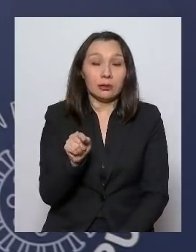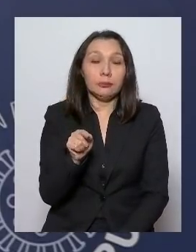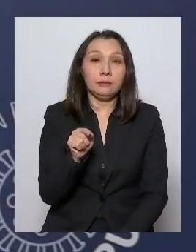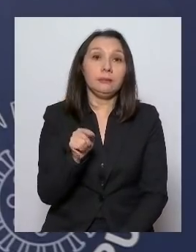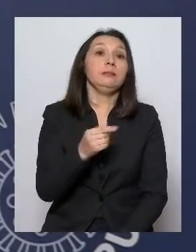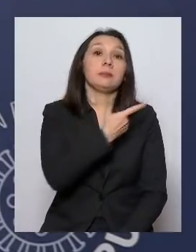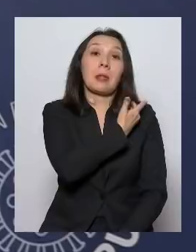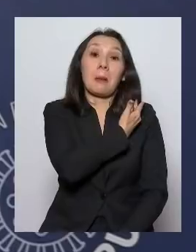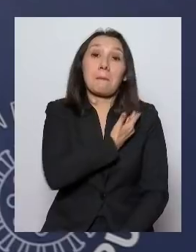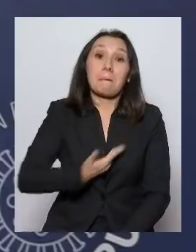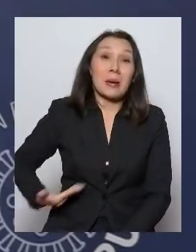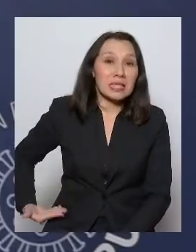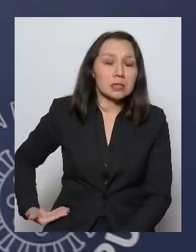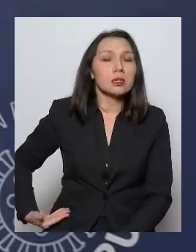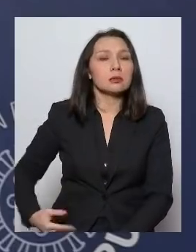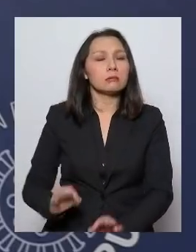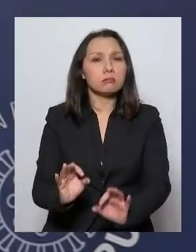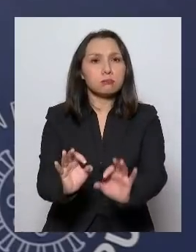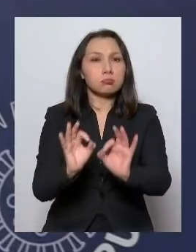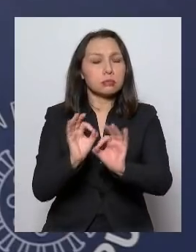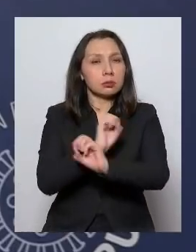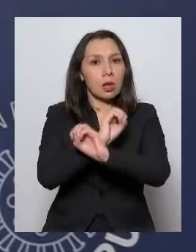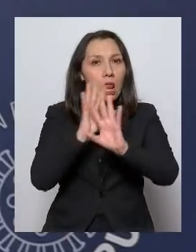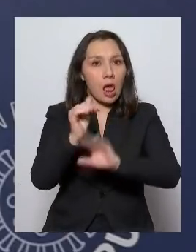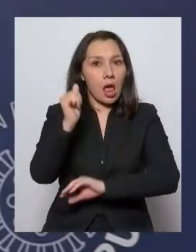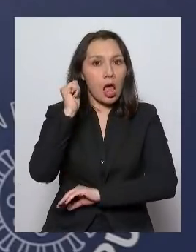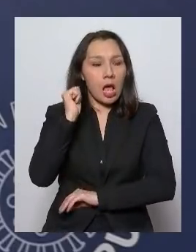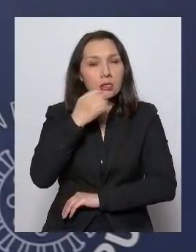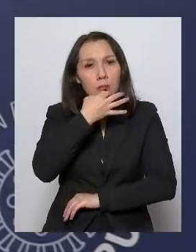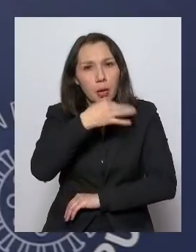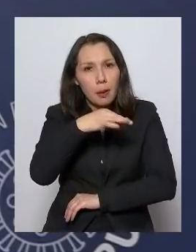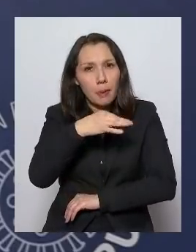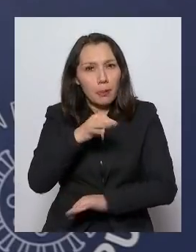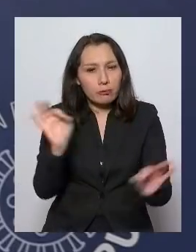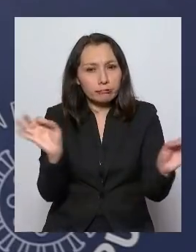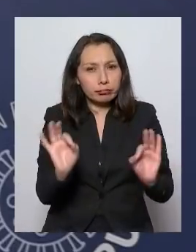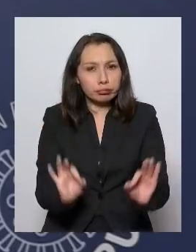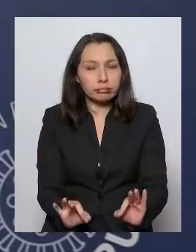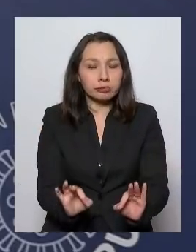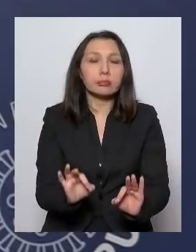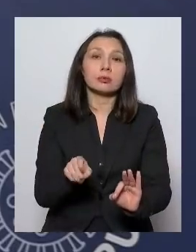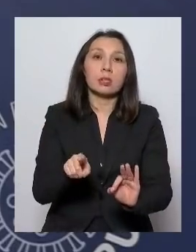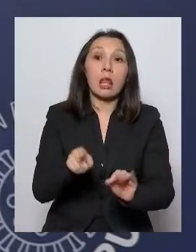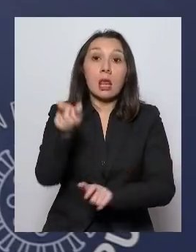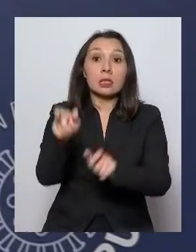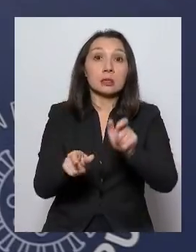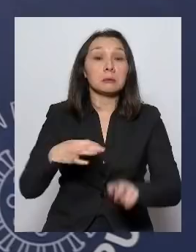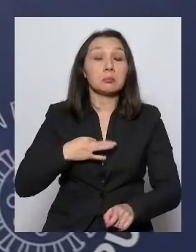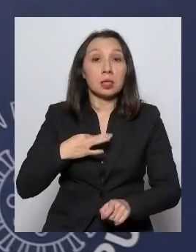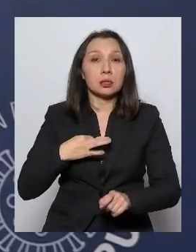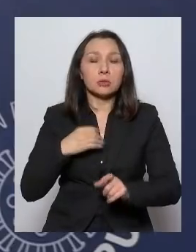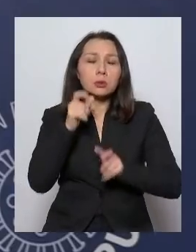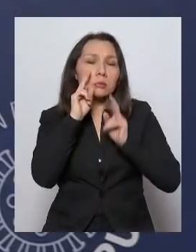el presidente fue extraordinariamente claro ayer. La ciudadanía que